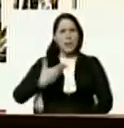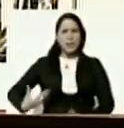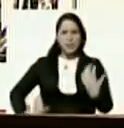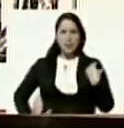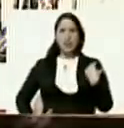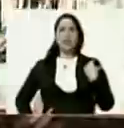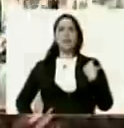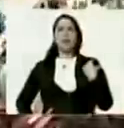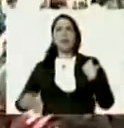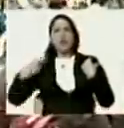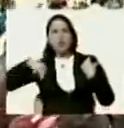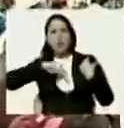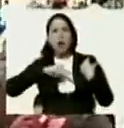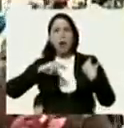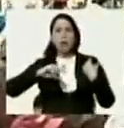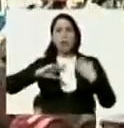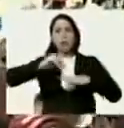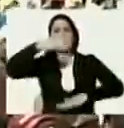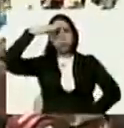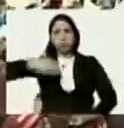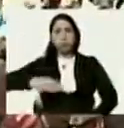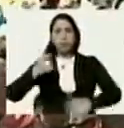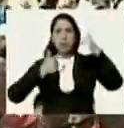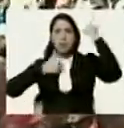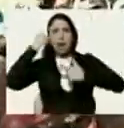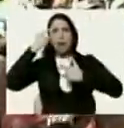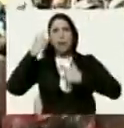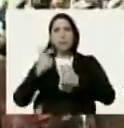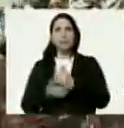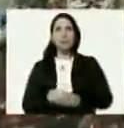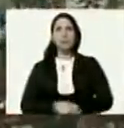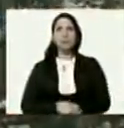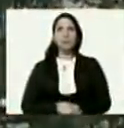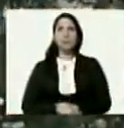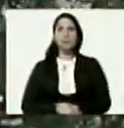República a nuestro comandante Hugo Chávez.